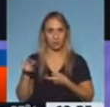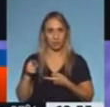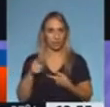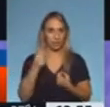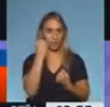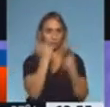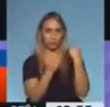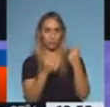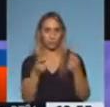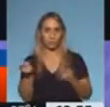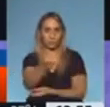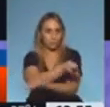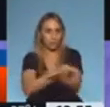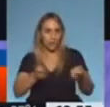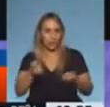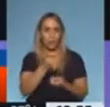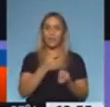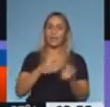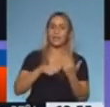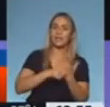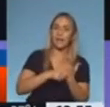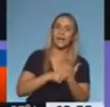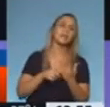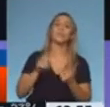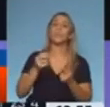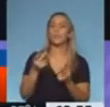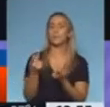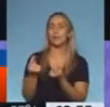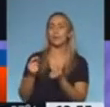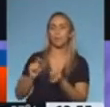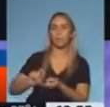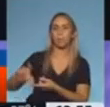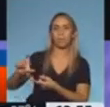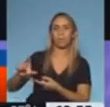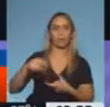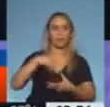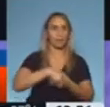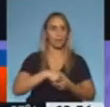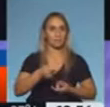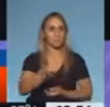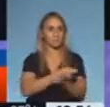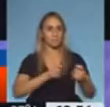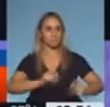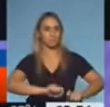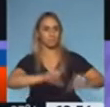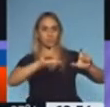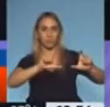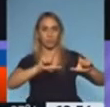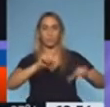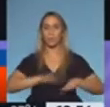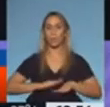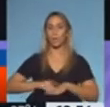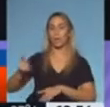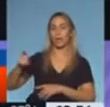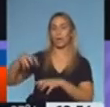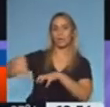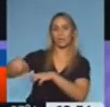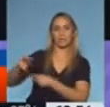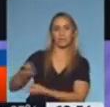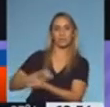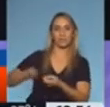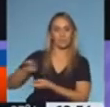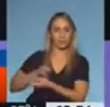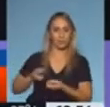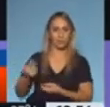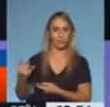afectan tanto la comercialización de carne y aumentan los precios artificialmente en el mercado interno, se le ponga un fin, se le ponga un